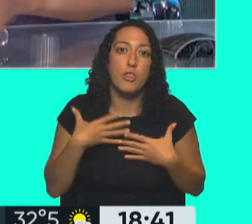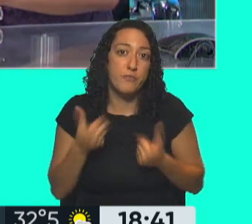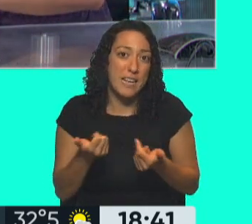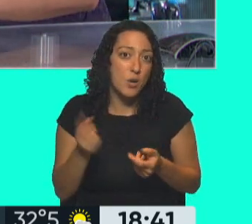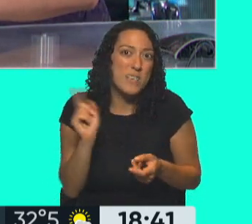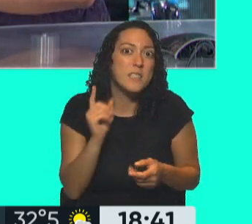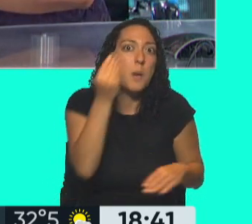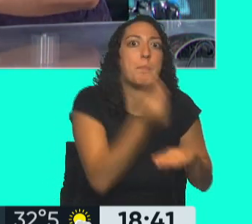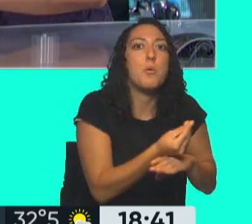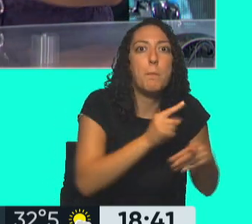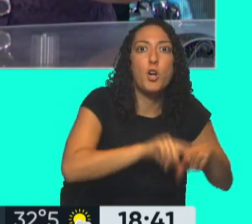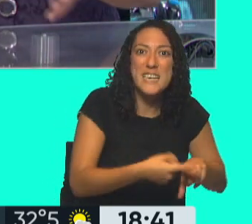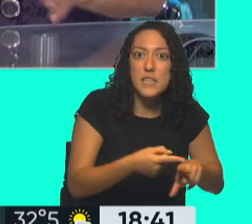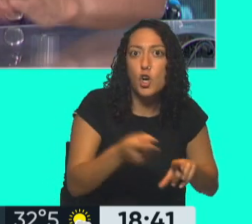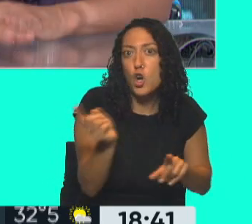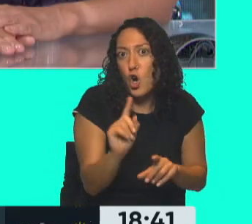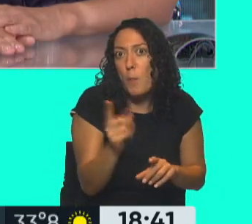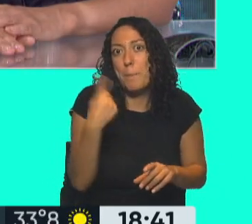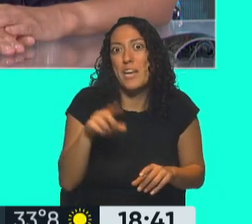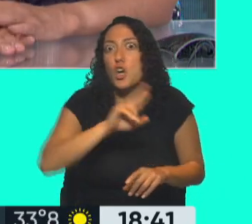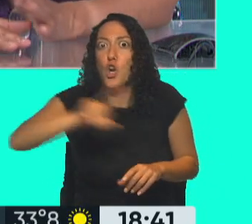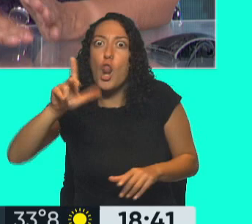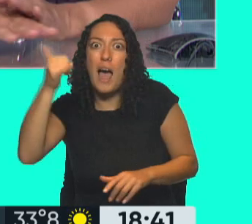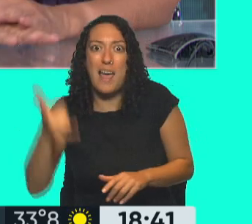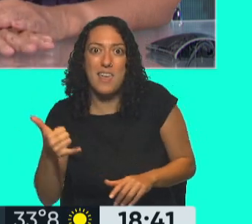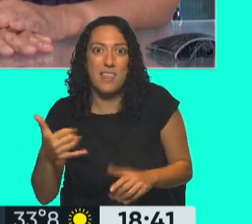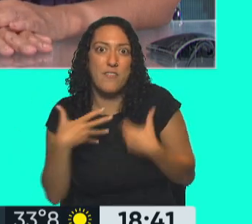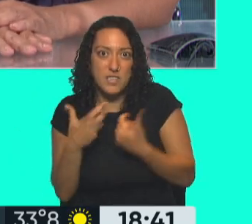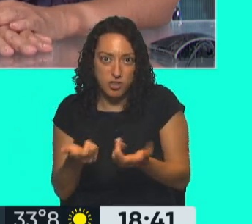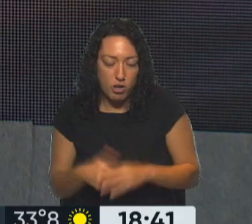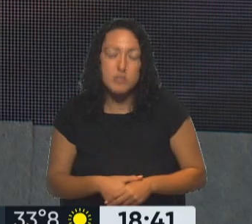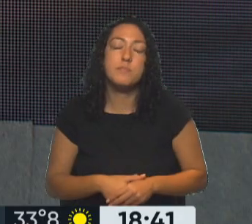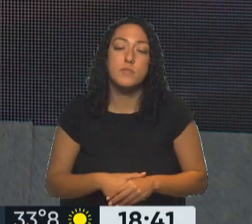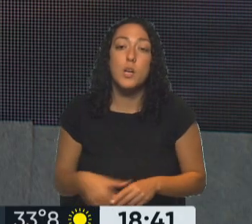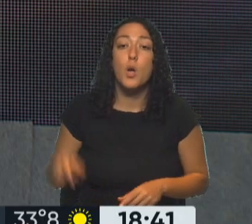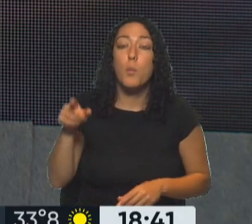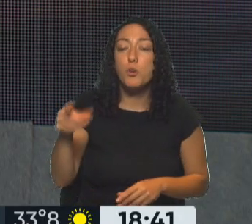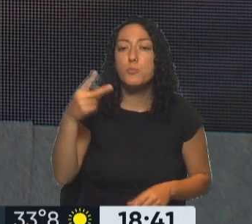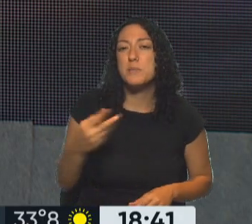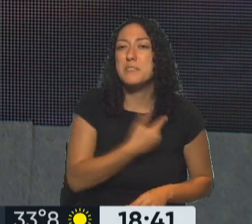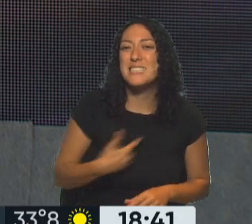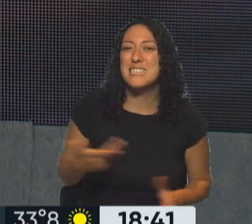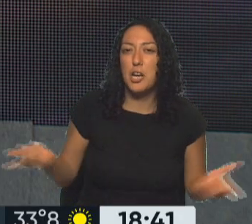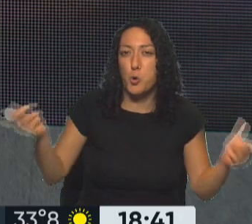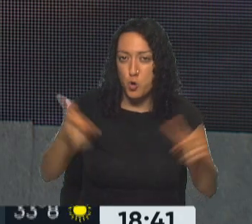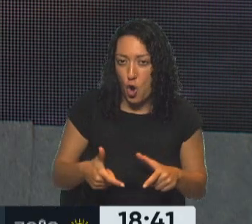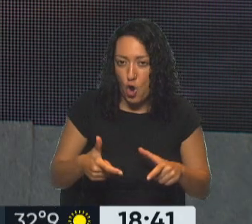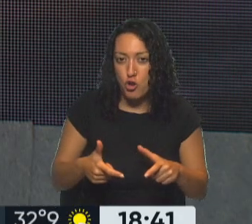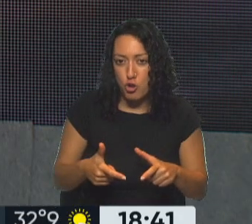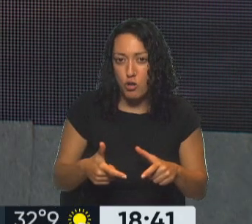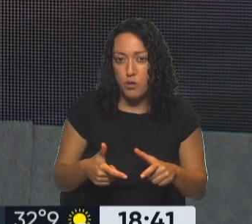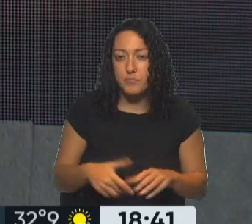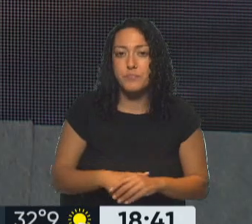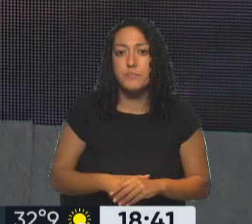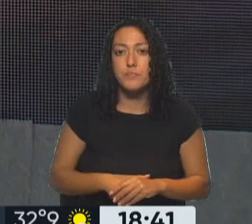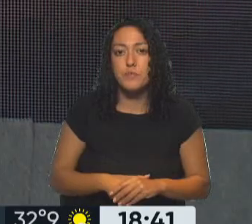es político partidaria o de este tipo de representación ustedes tuvieron una reunión con la vicepresidenta el presidente si usted